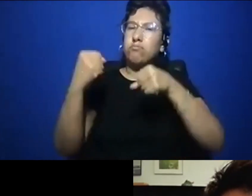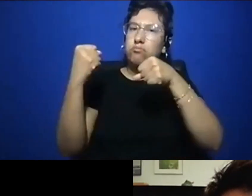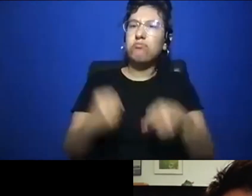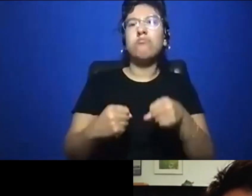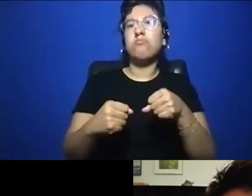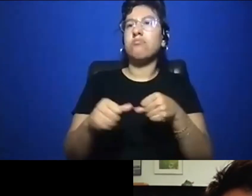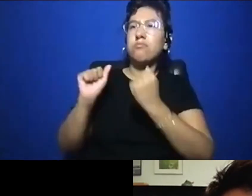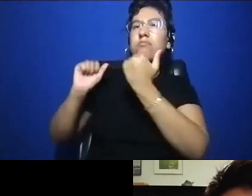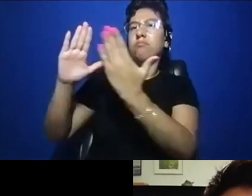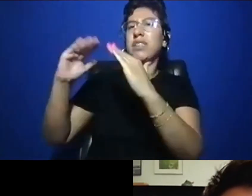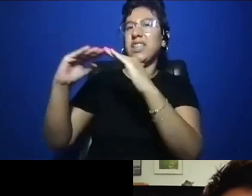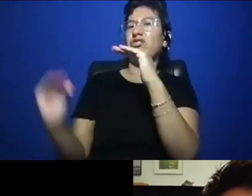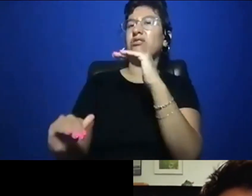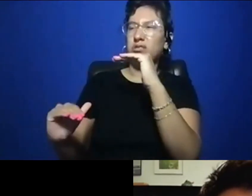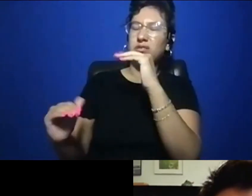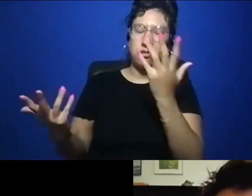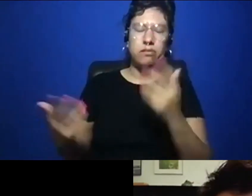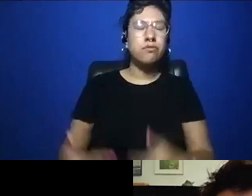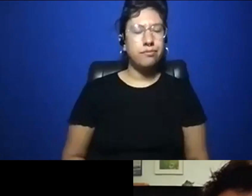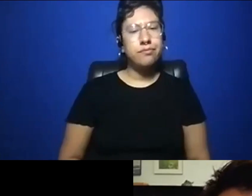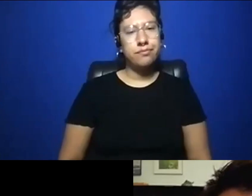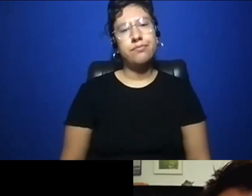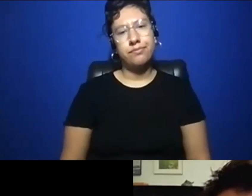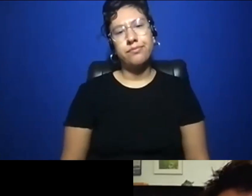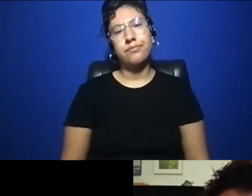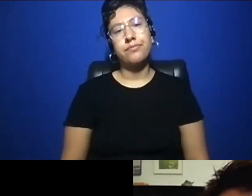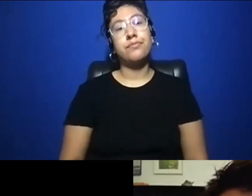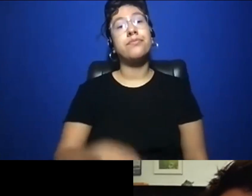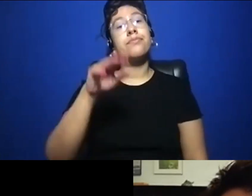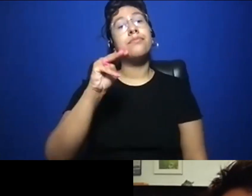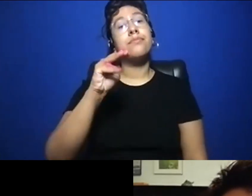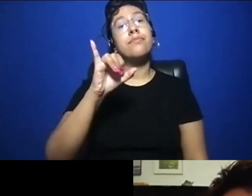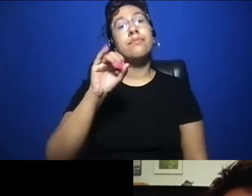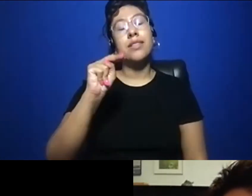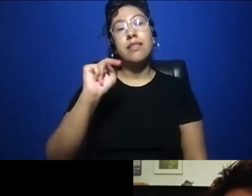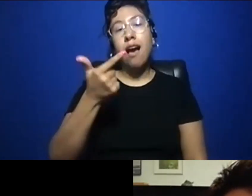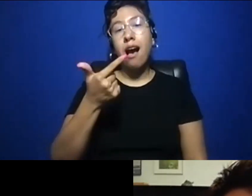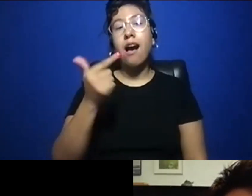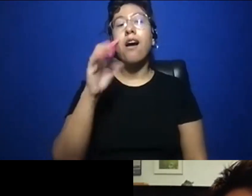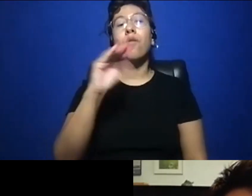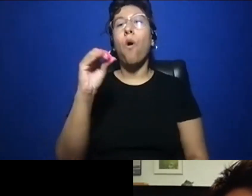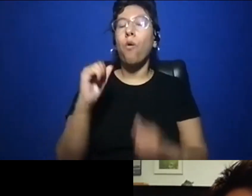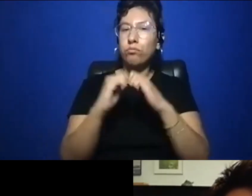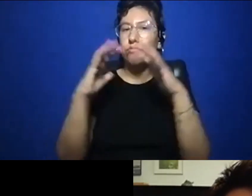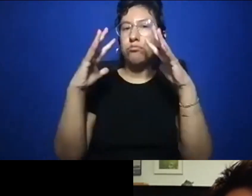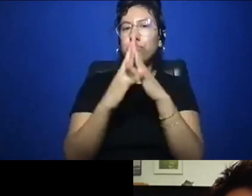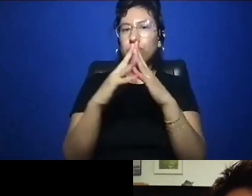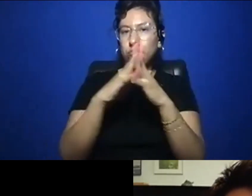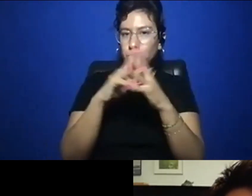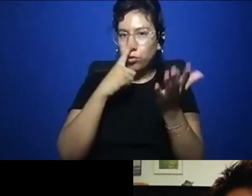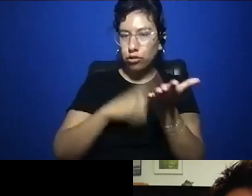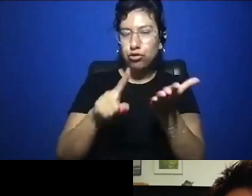más sólides para enfrentar a la injusticia. Y Myung cofundó Research